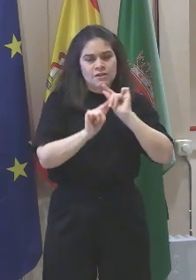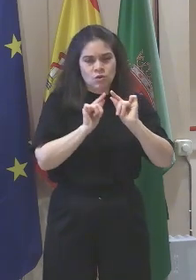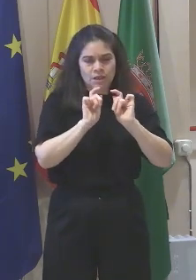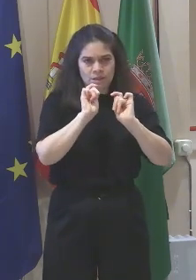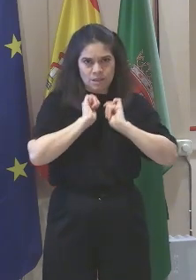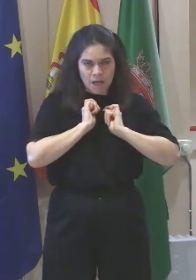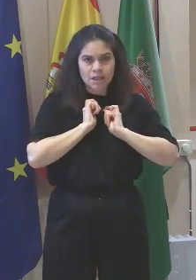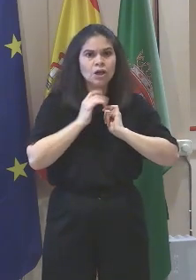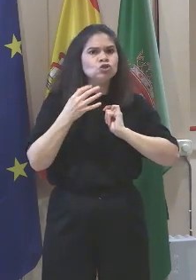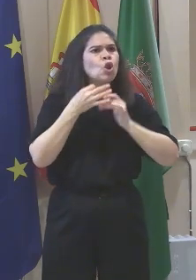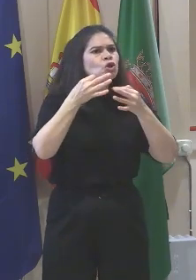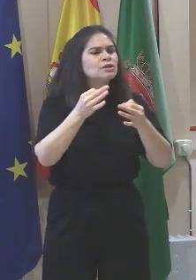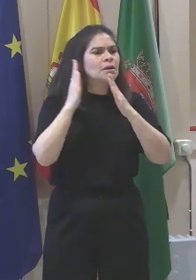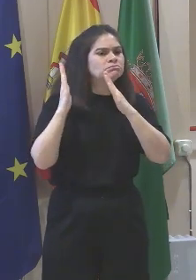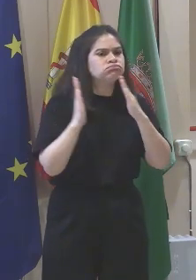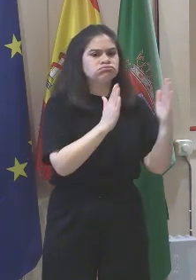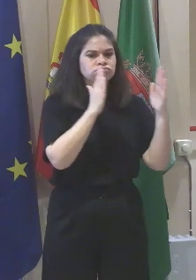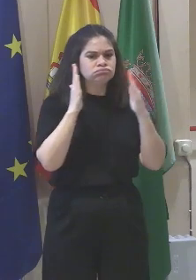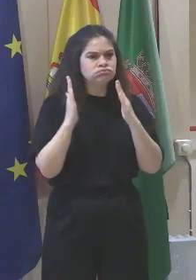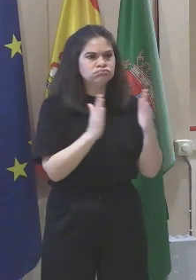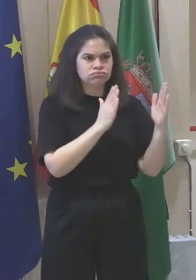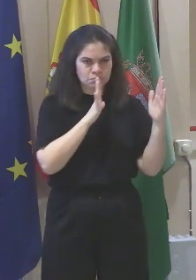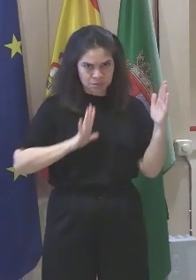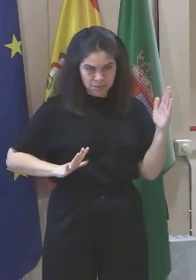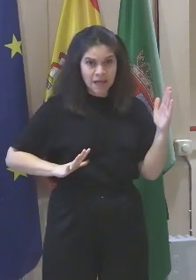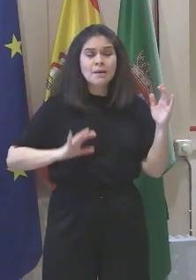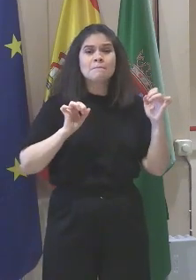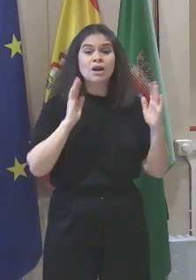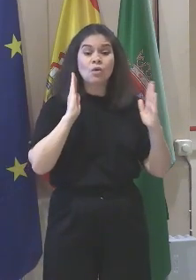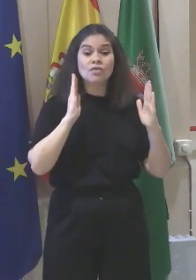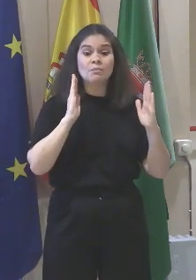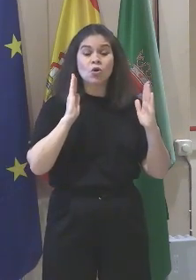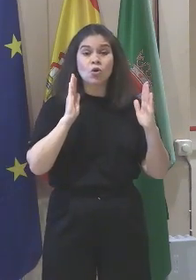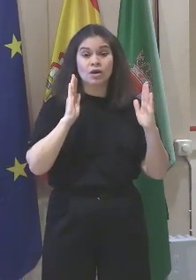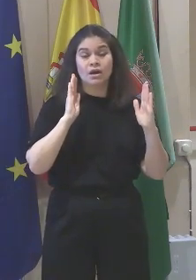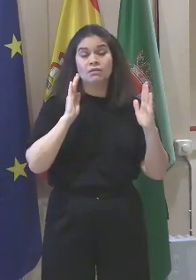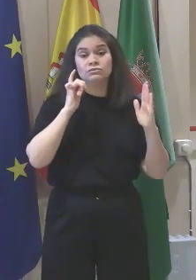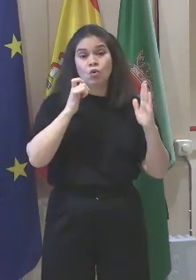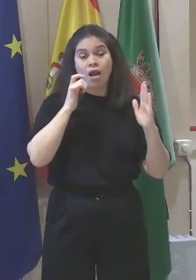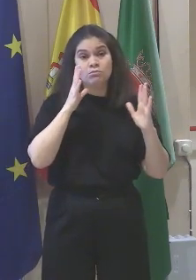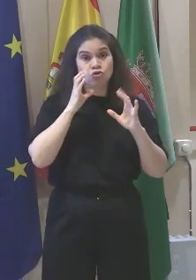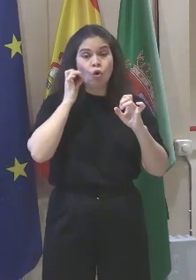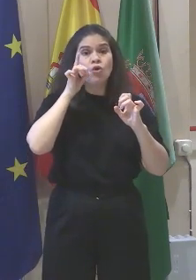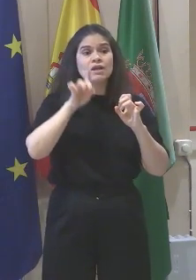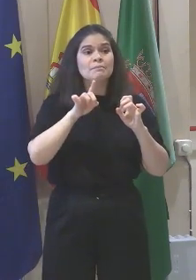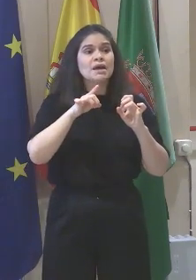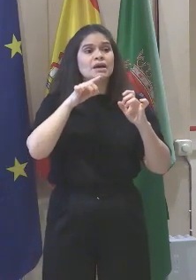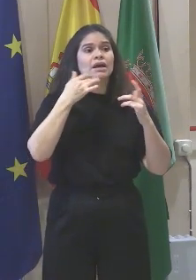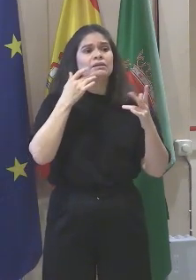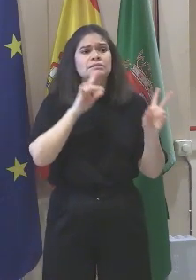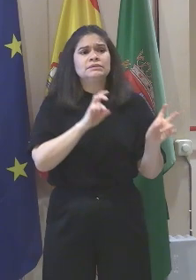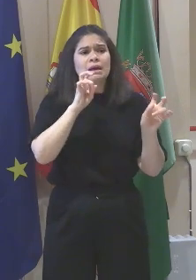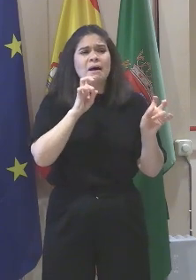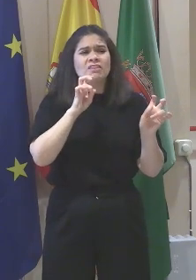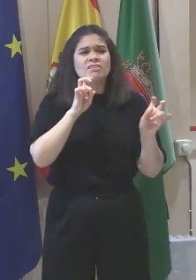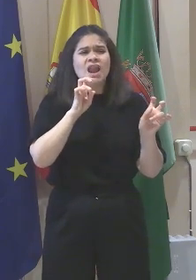siempre transitorio durante el periodo que dura el protocolo, y luego también elevación de las transaminasas que puede llevar,